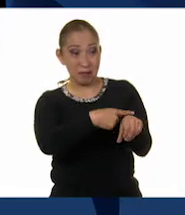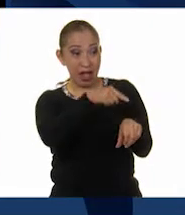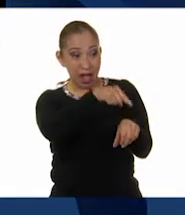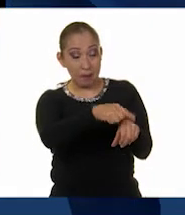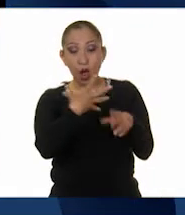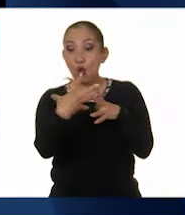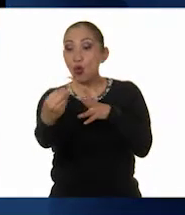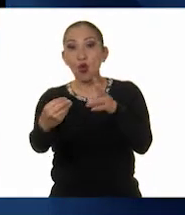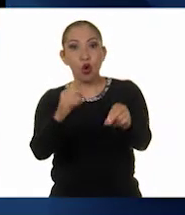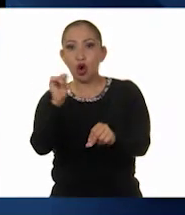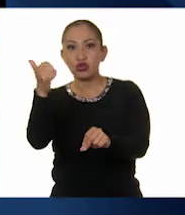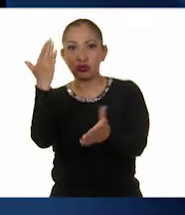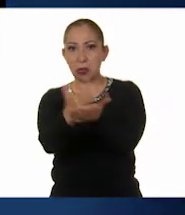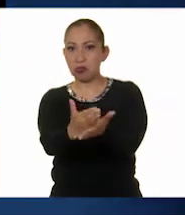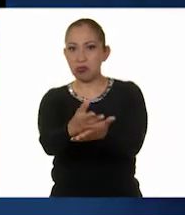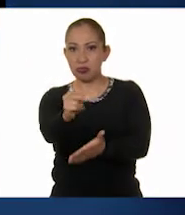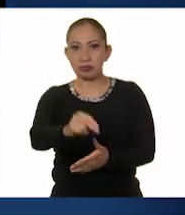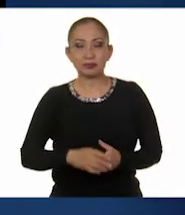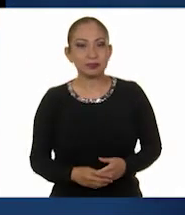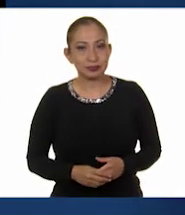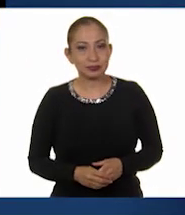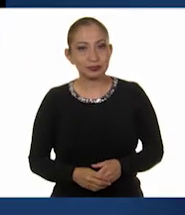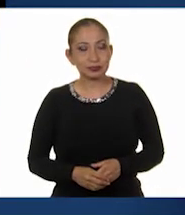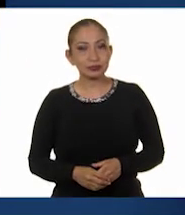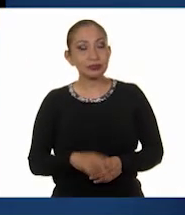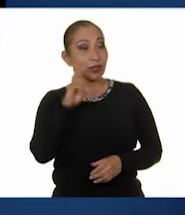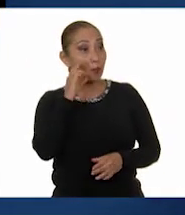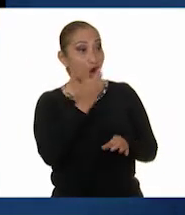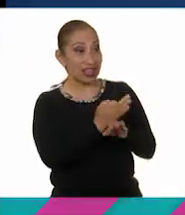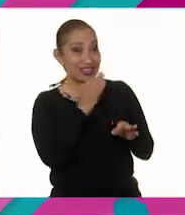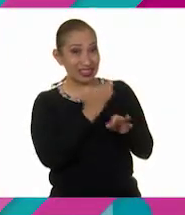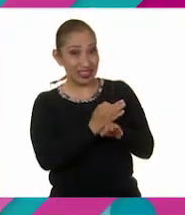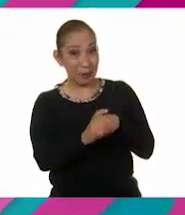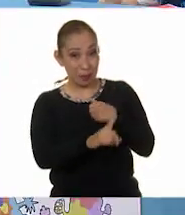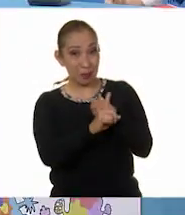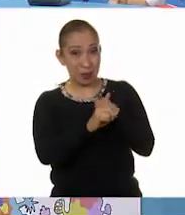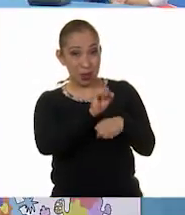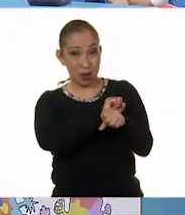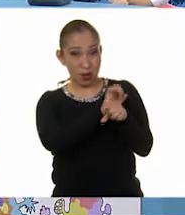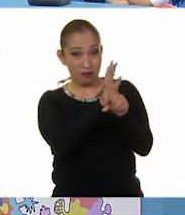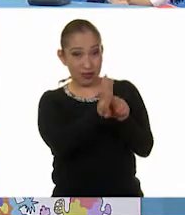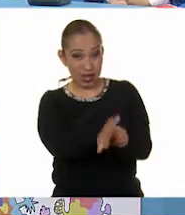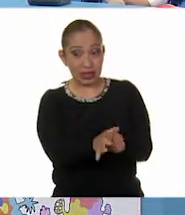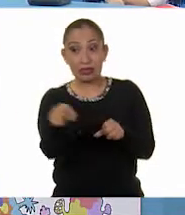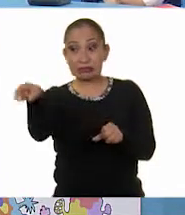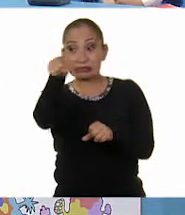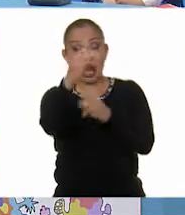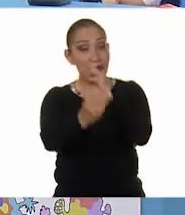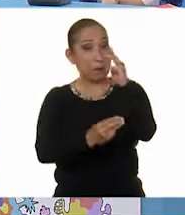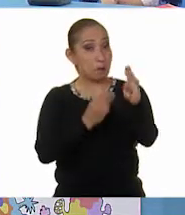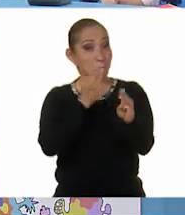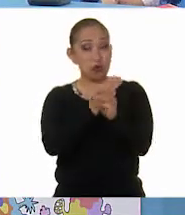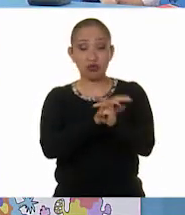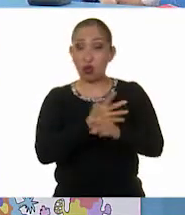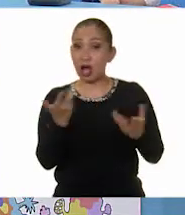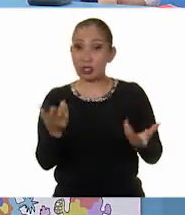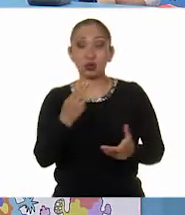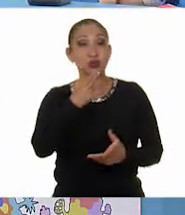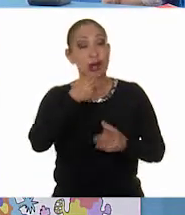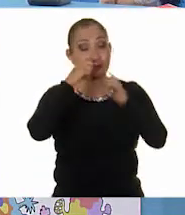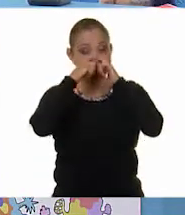no contagiar a otros. Como vemos, la actual pandemia de COVID-19 ha orillado al mundo nuevamente a